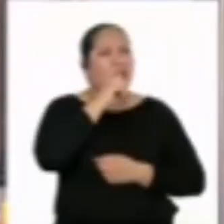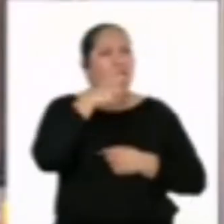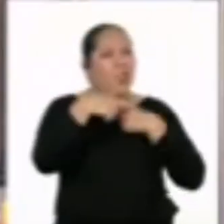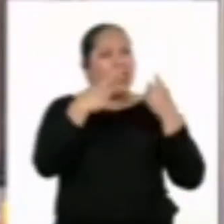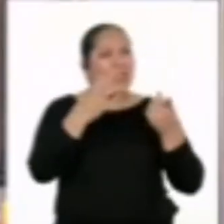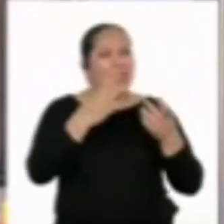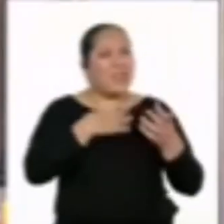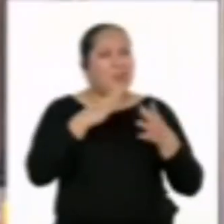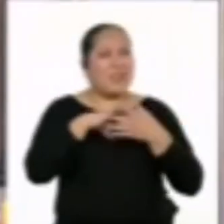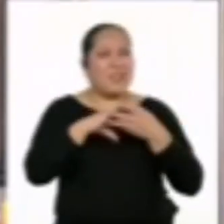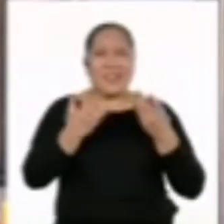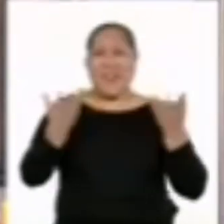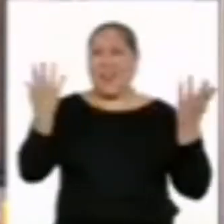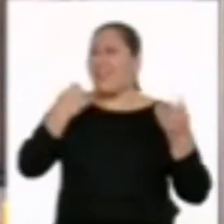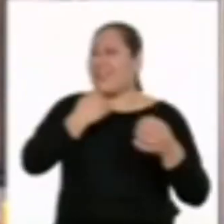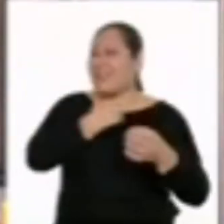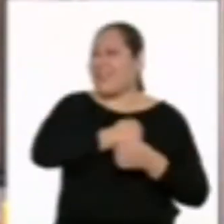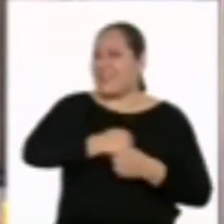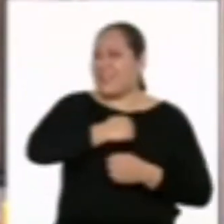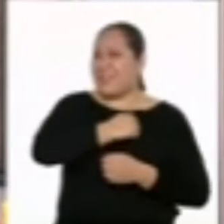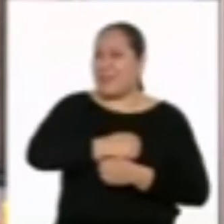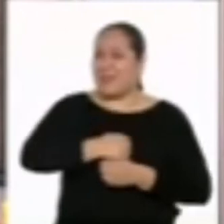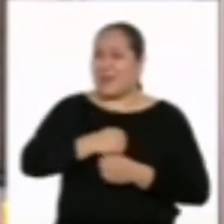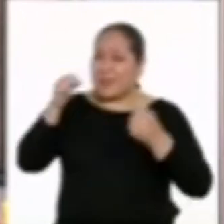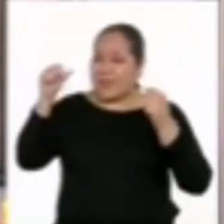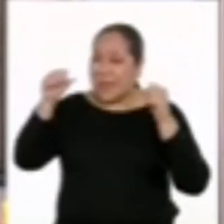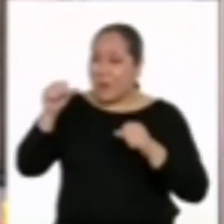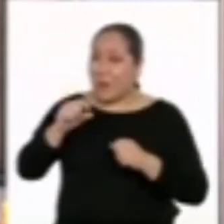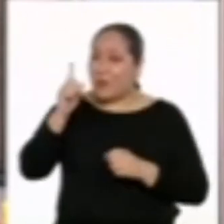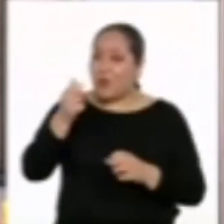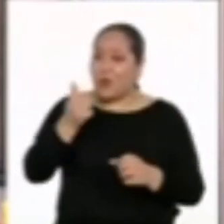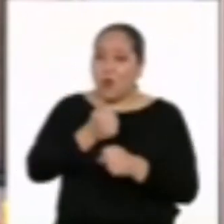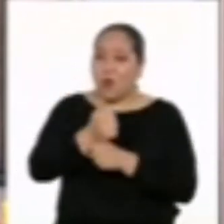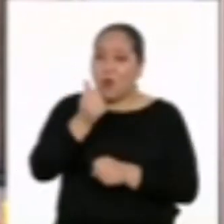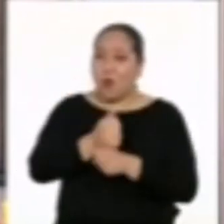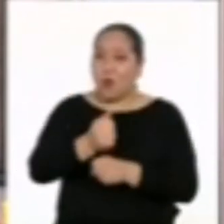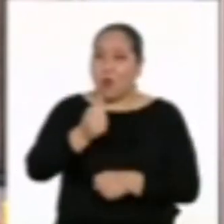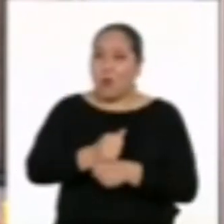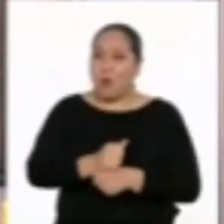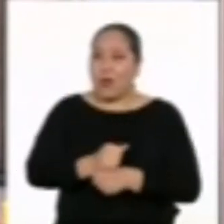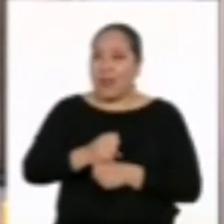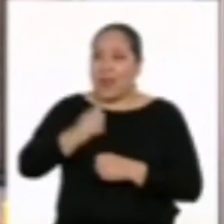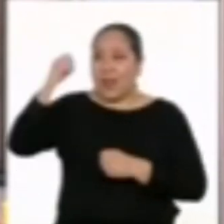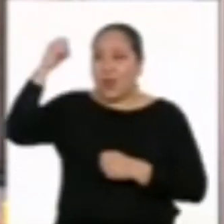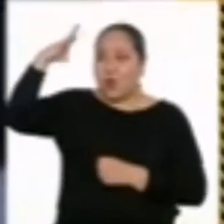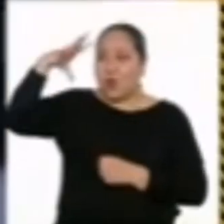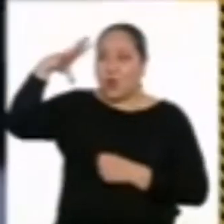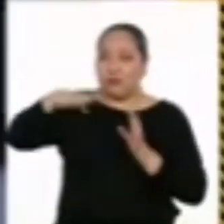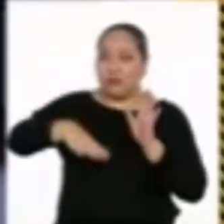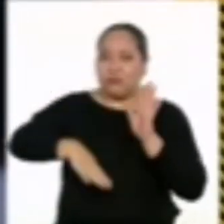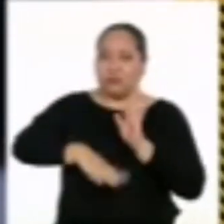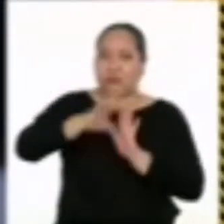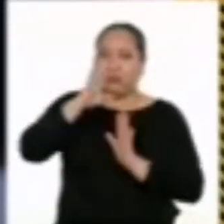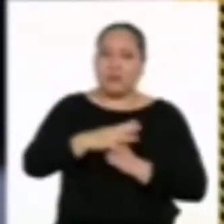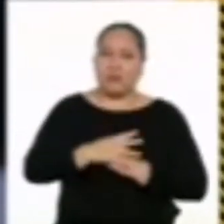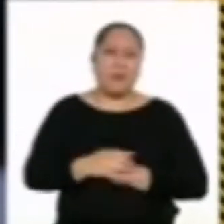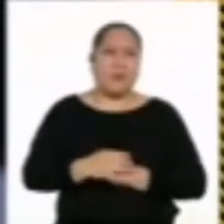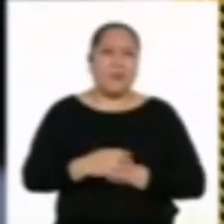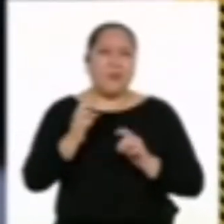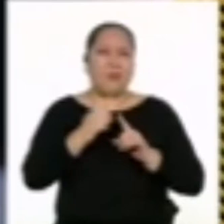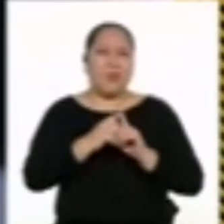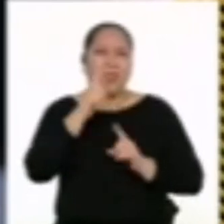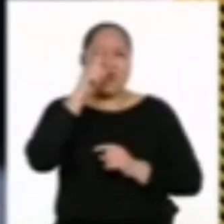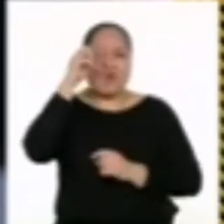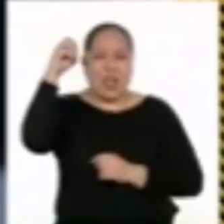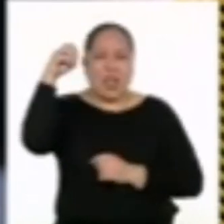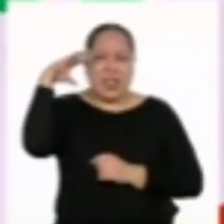traicionaste! Ay, lo siento amigo, pero es que está mal. Por tu culpa nos llega una cuenta de la luz altísima. Ah, pero si es solo